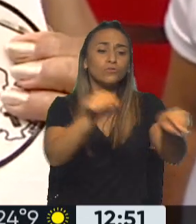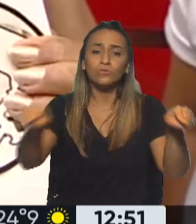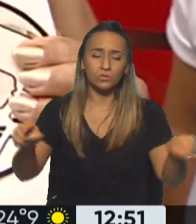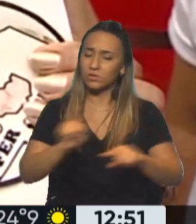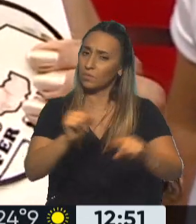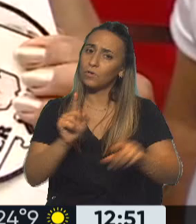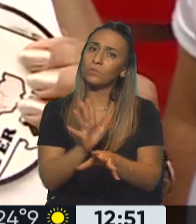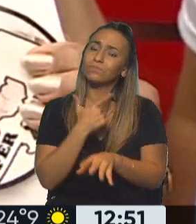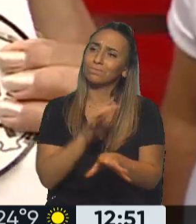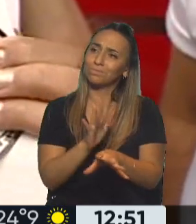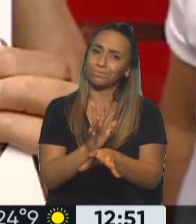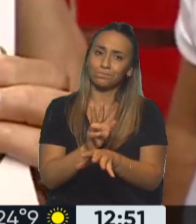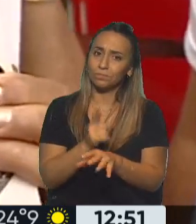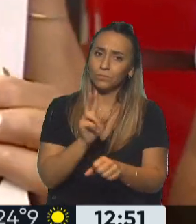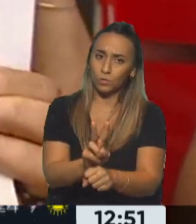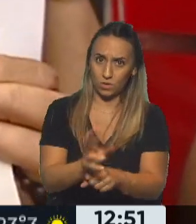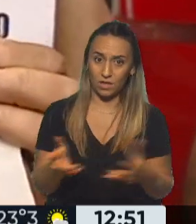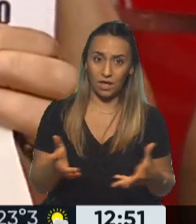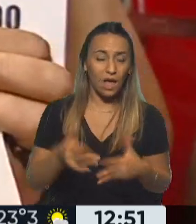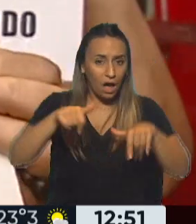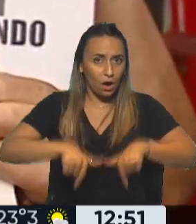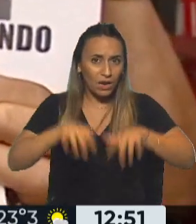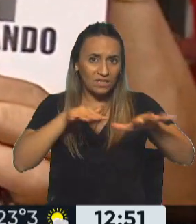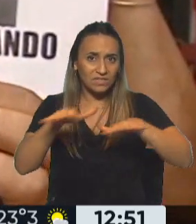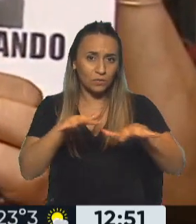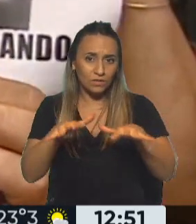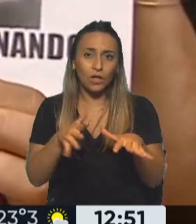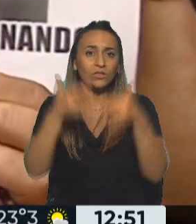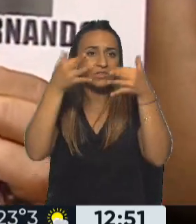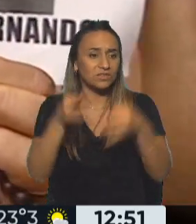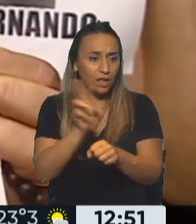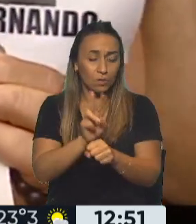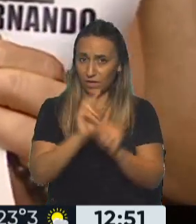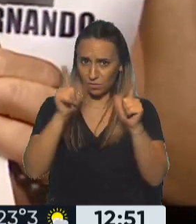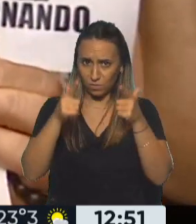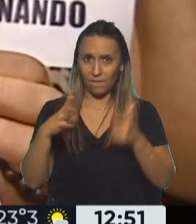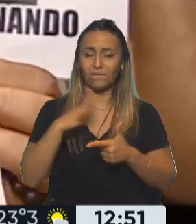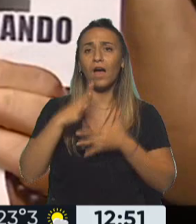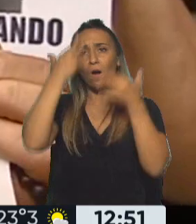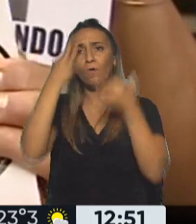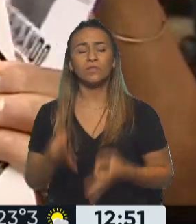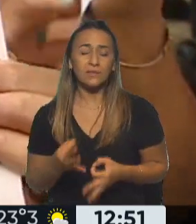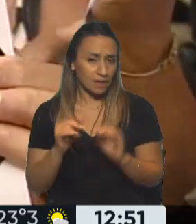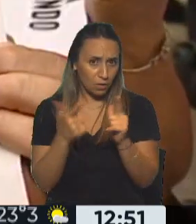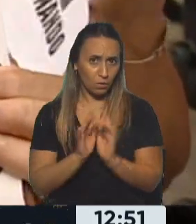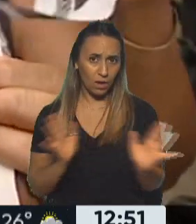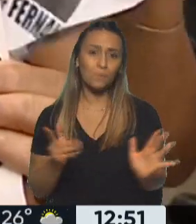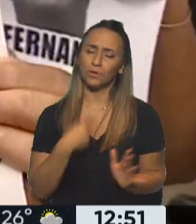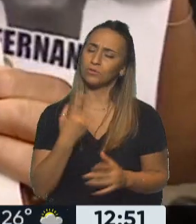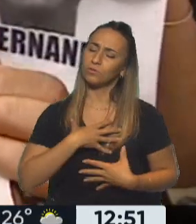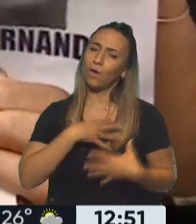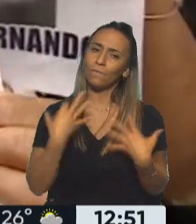¿no? Se está viviendo una inseguridad muy grande y una falta de justicia tremenda. Pero confiamos en que